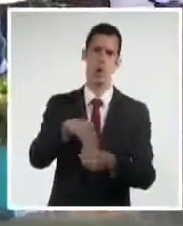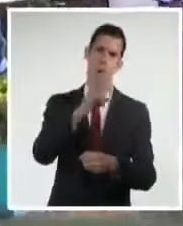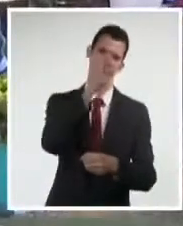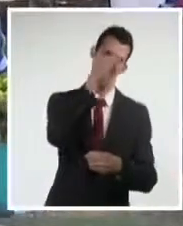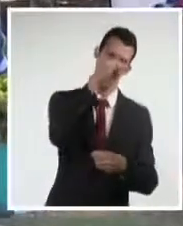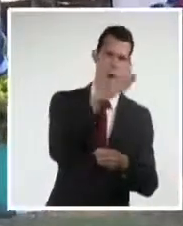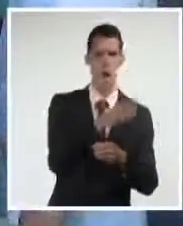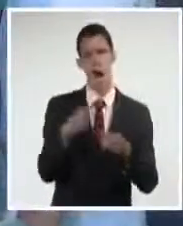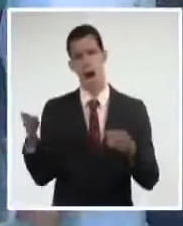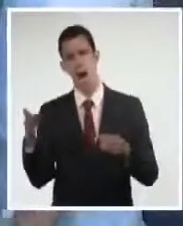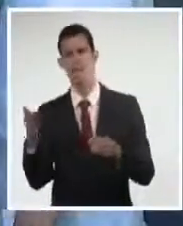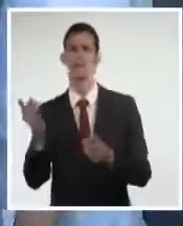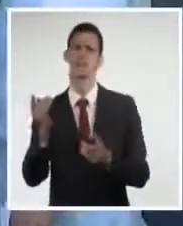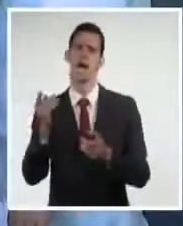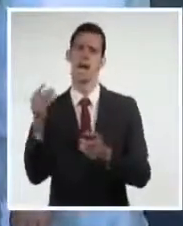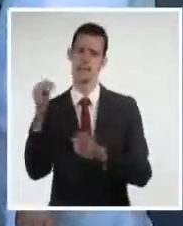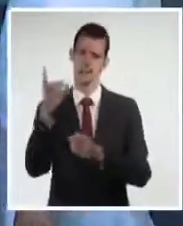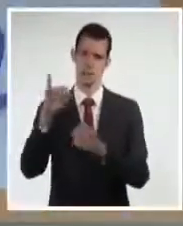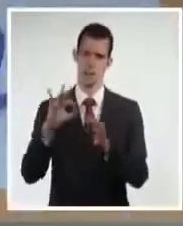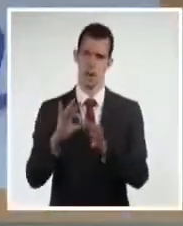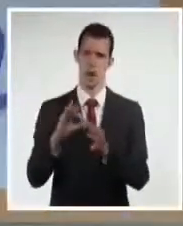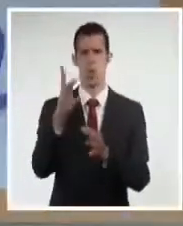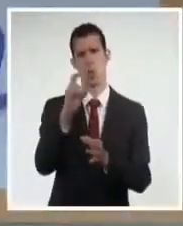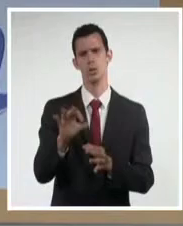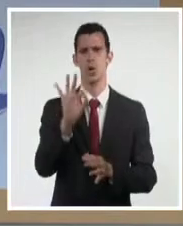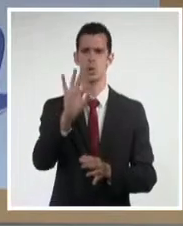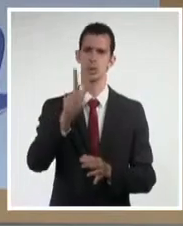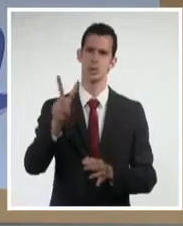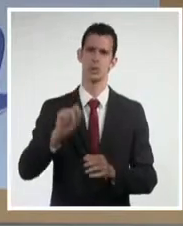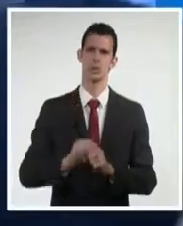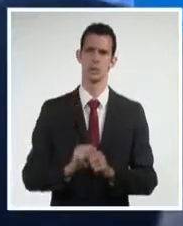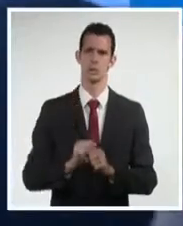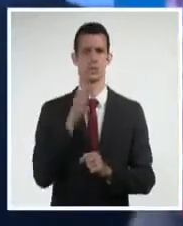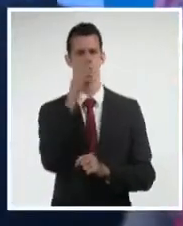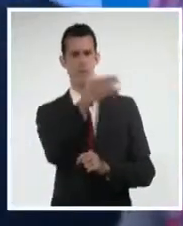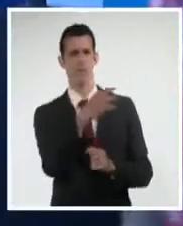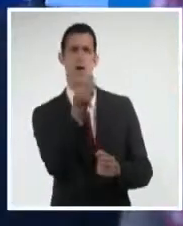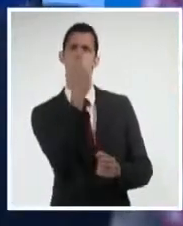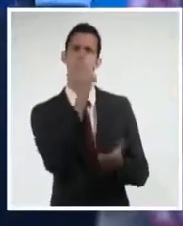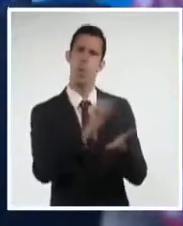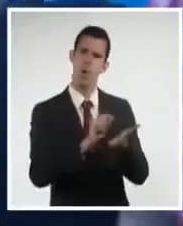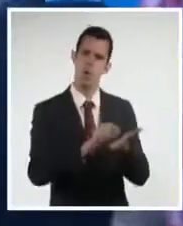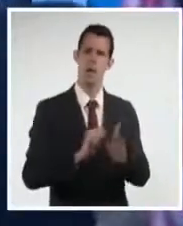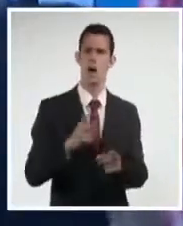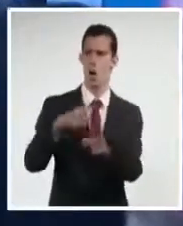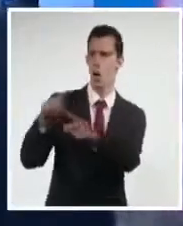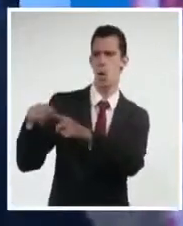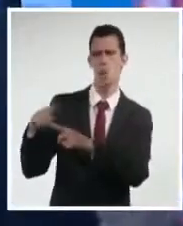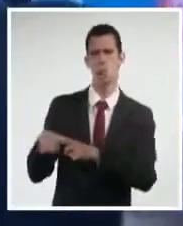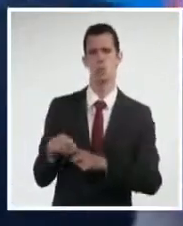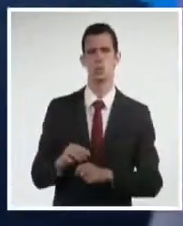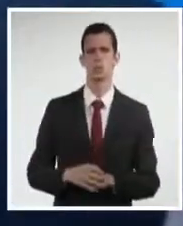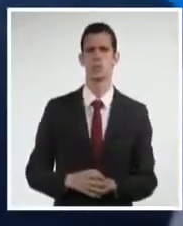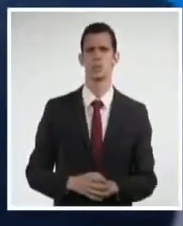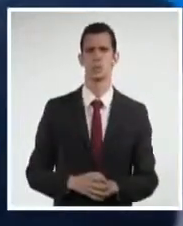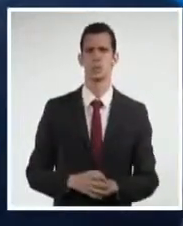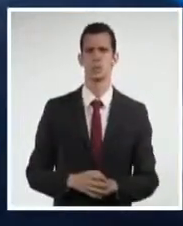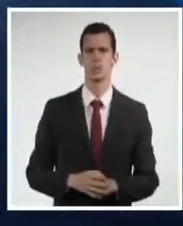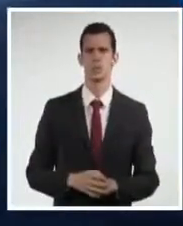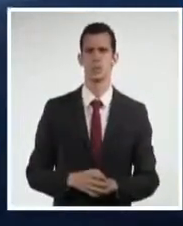el consultorio del médico y la enfermera de la familia y la bodega mixta. Ustedes tienen que estar al tanto de todo lo que se hace, ustedes tienen que